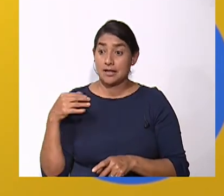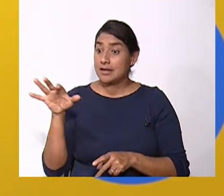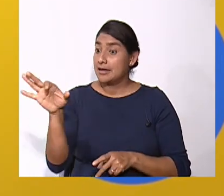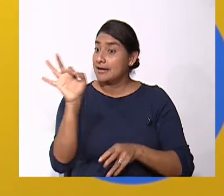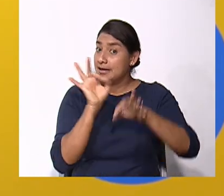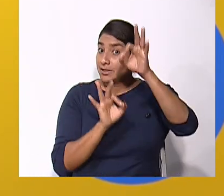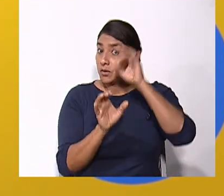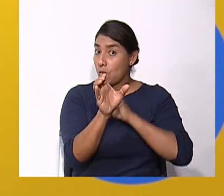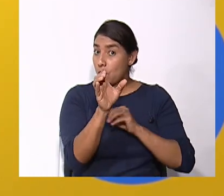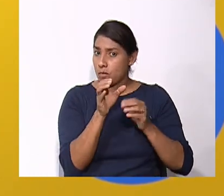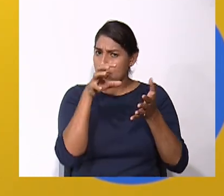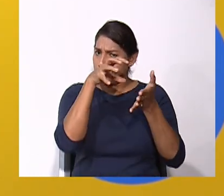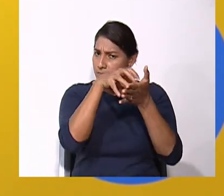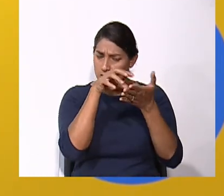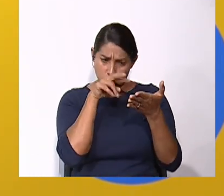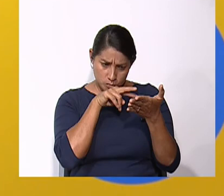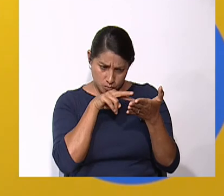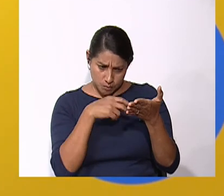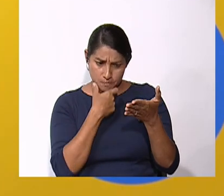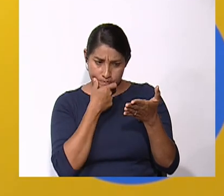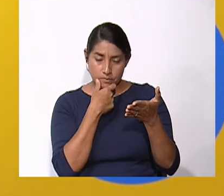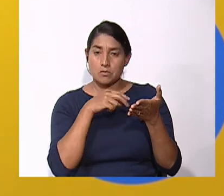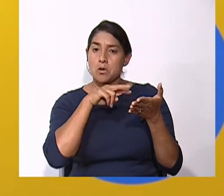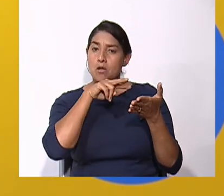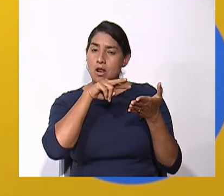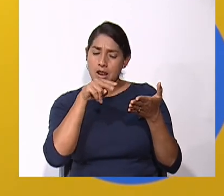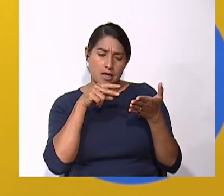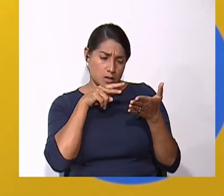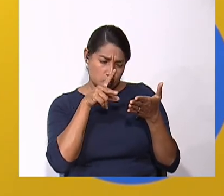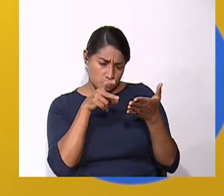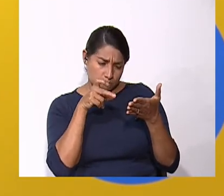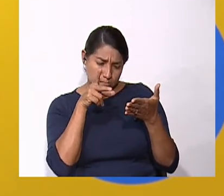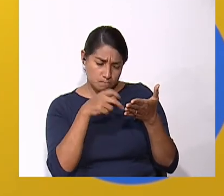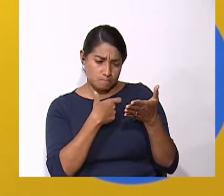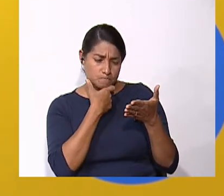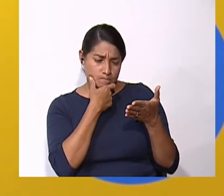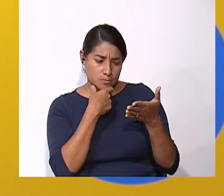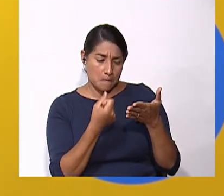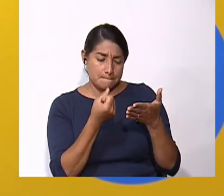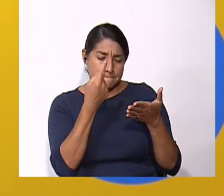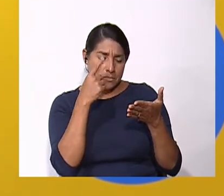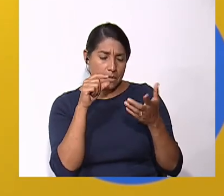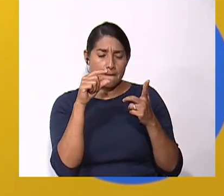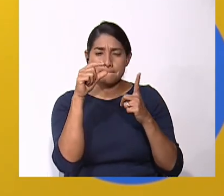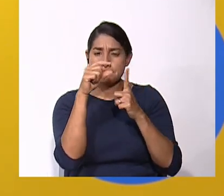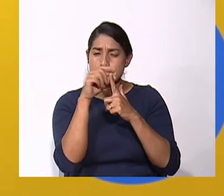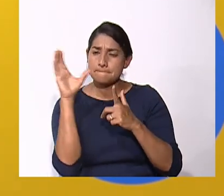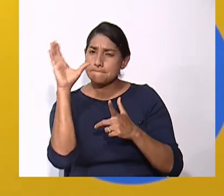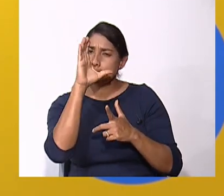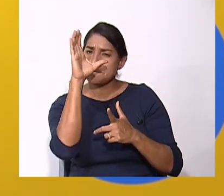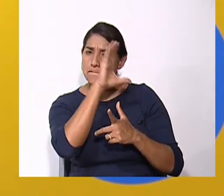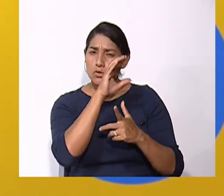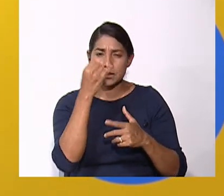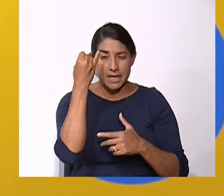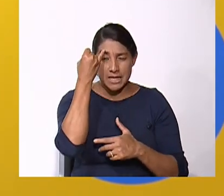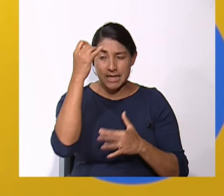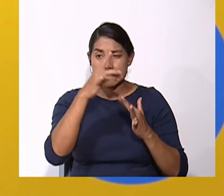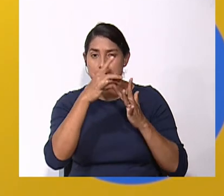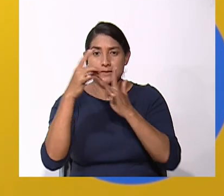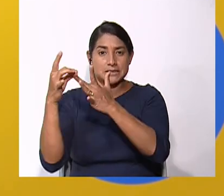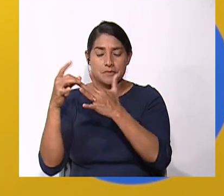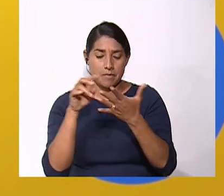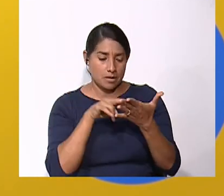Elijan un texto, léanlo. Empiecen a buscar las ideas